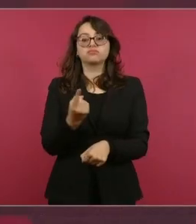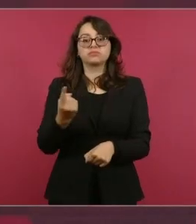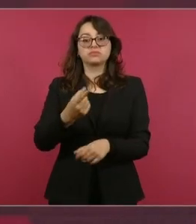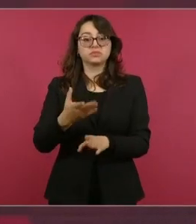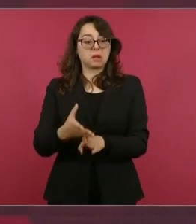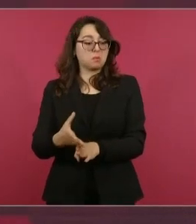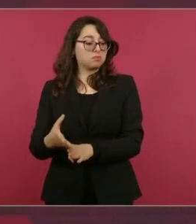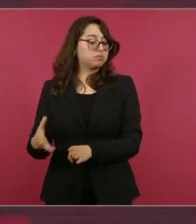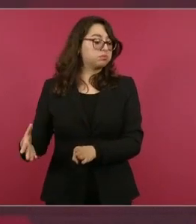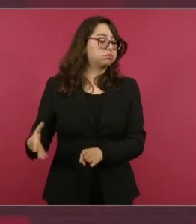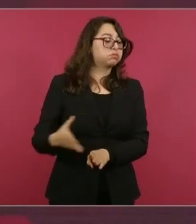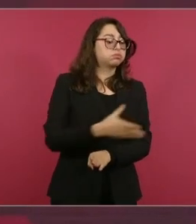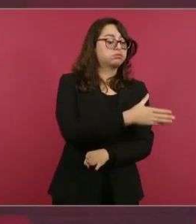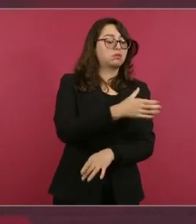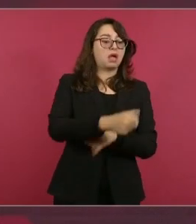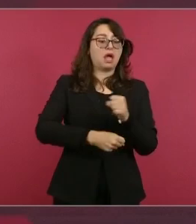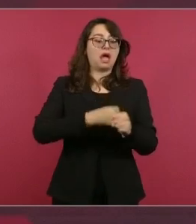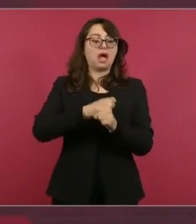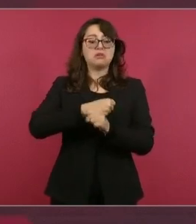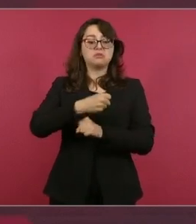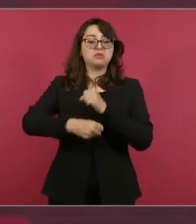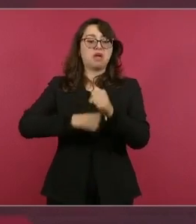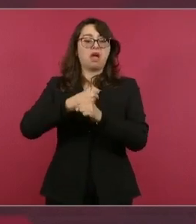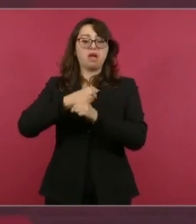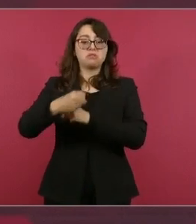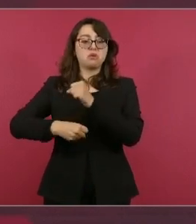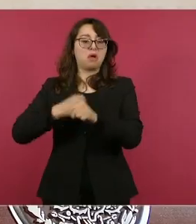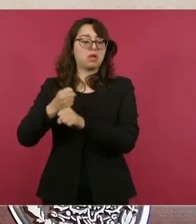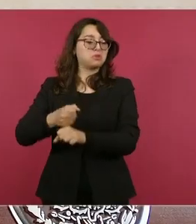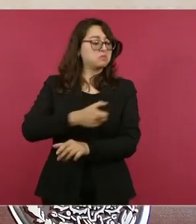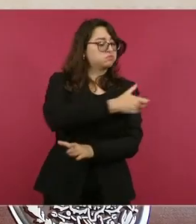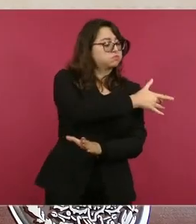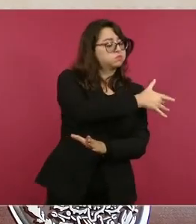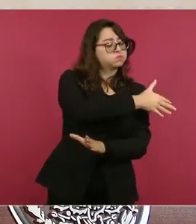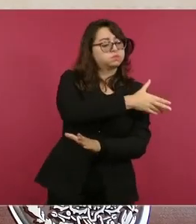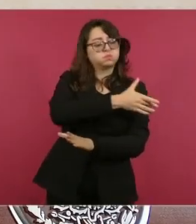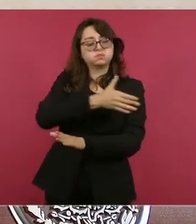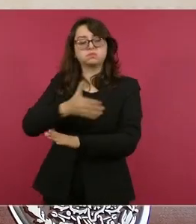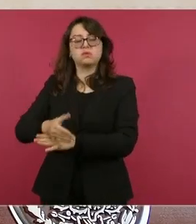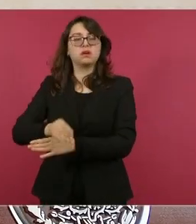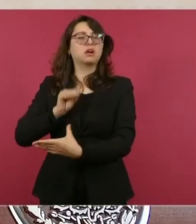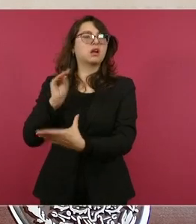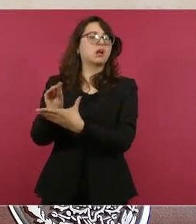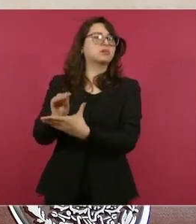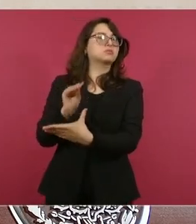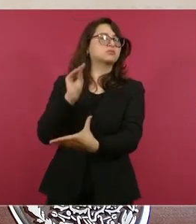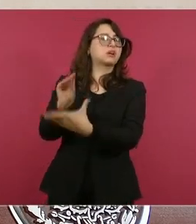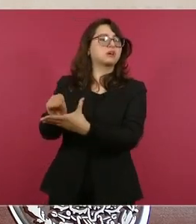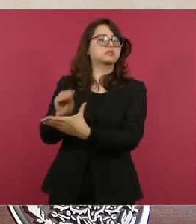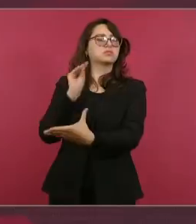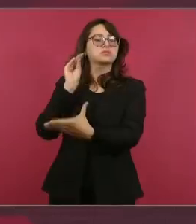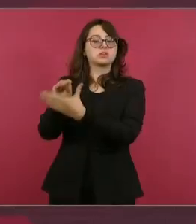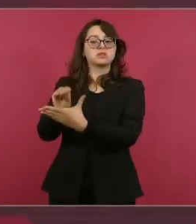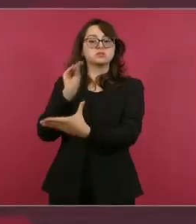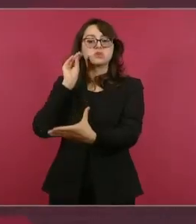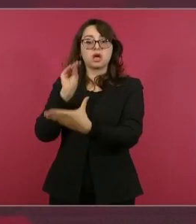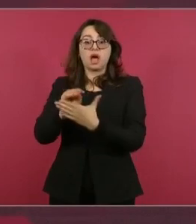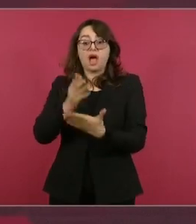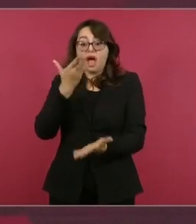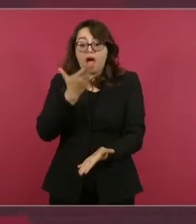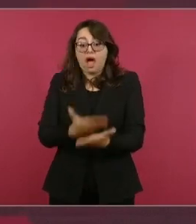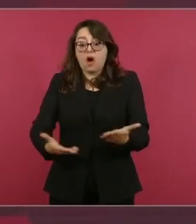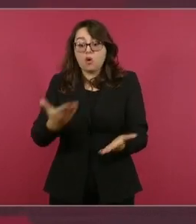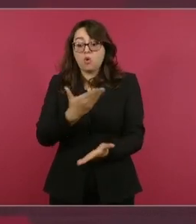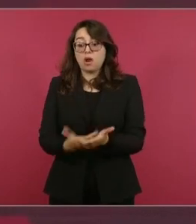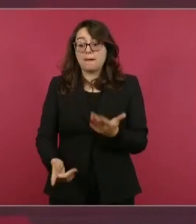años que los ha atendido, que los ha volteado a ver. Hasta en el pueblo